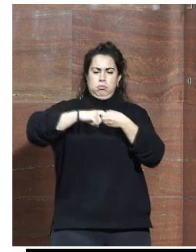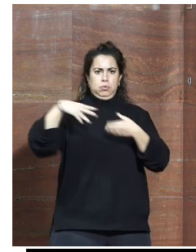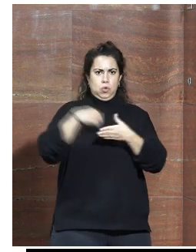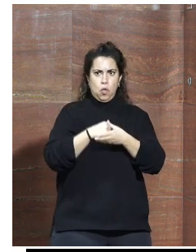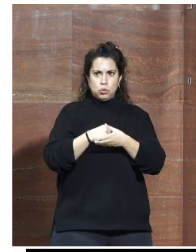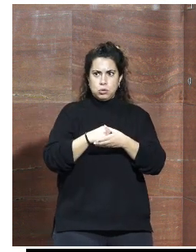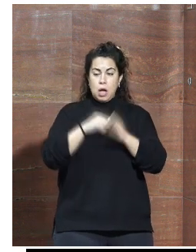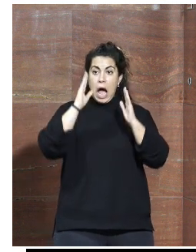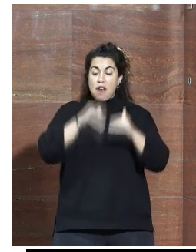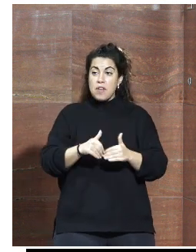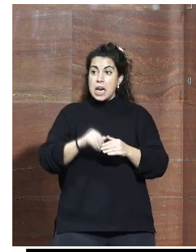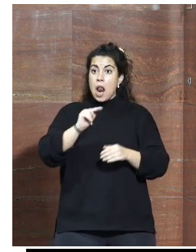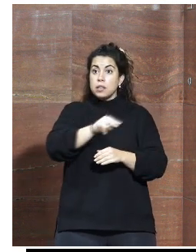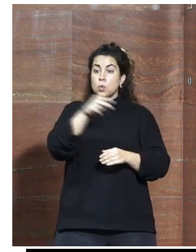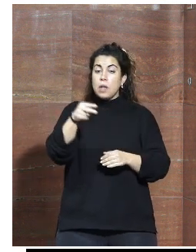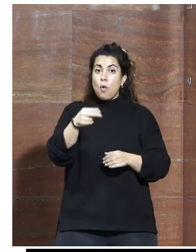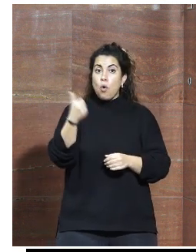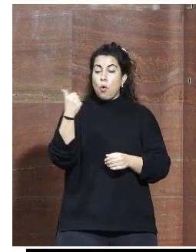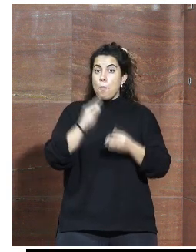ha salido un producto,